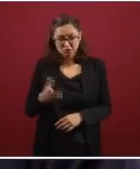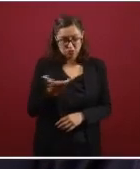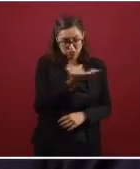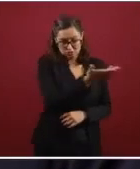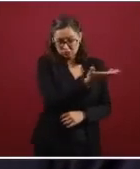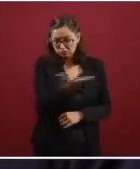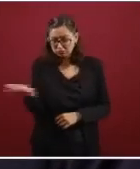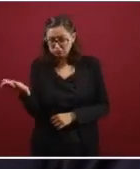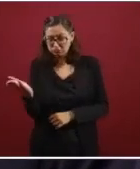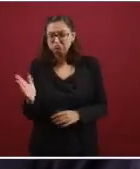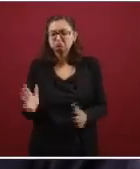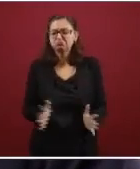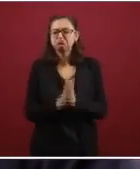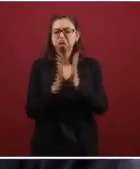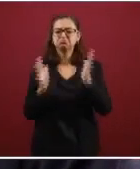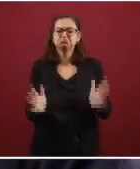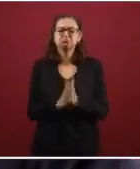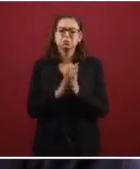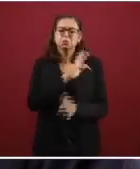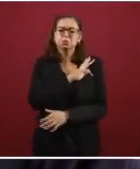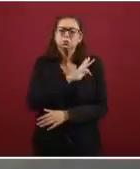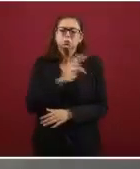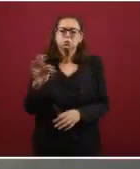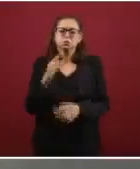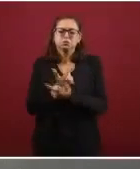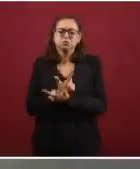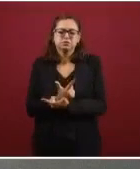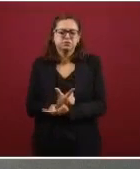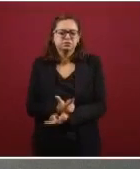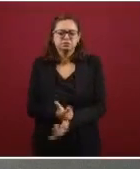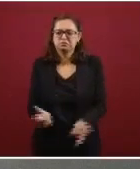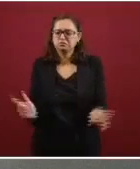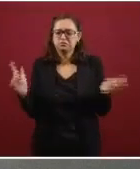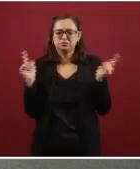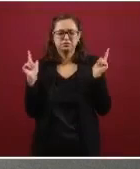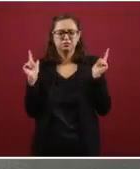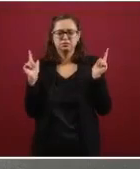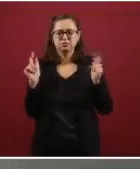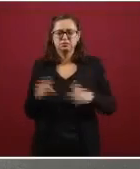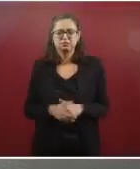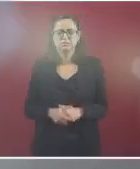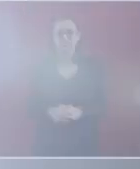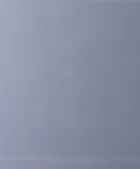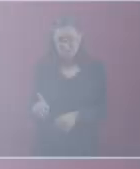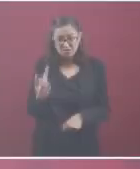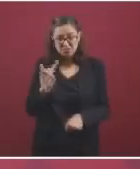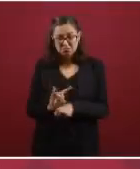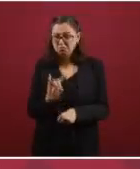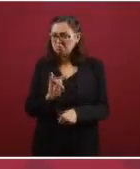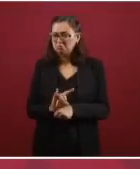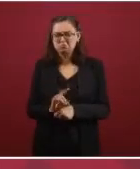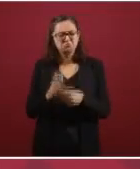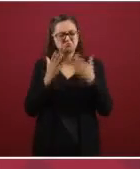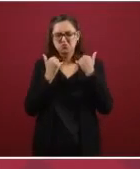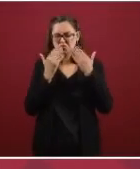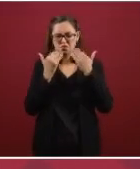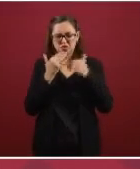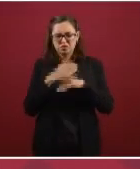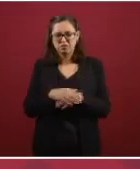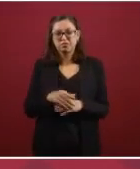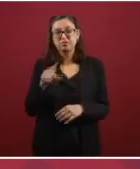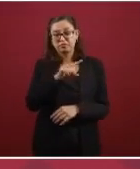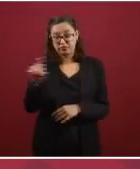pueden participar libremente, no hay simulación. ¿Se acuerdan cómo era